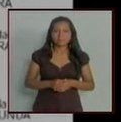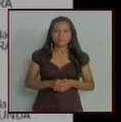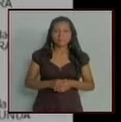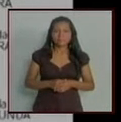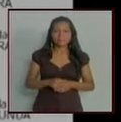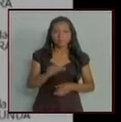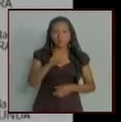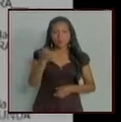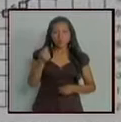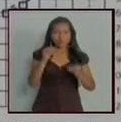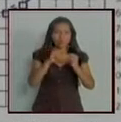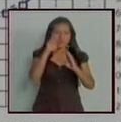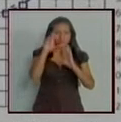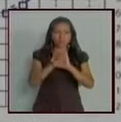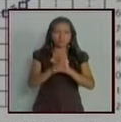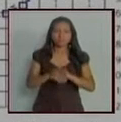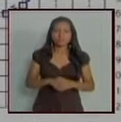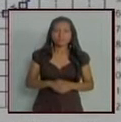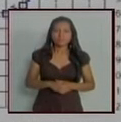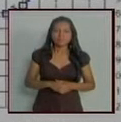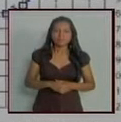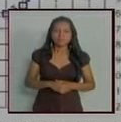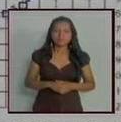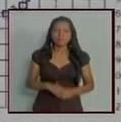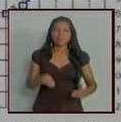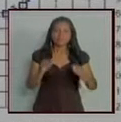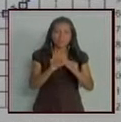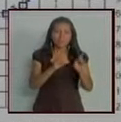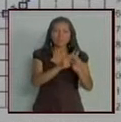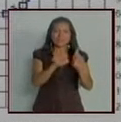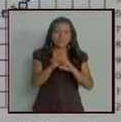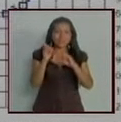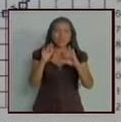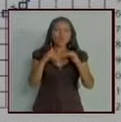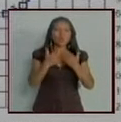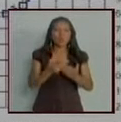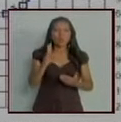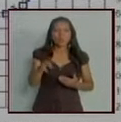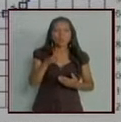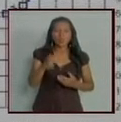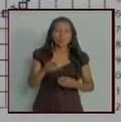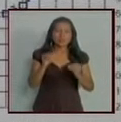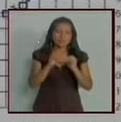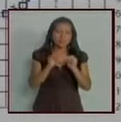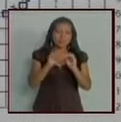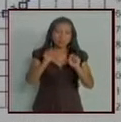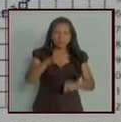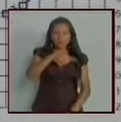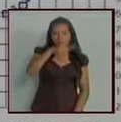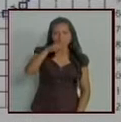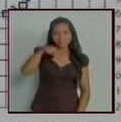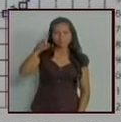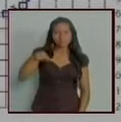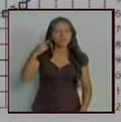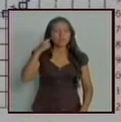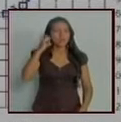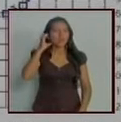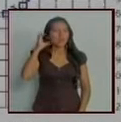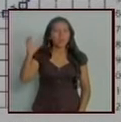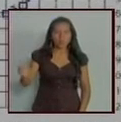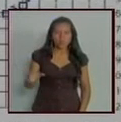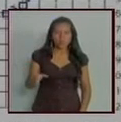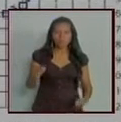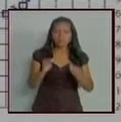Ahora vamos con la siguiente imagen. Ahí está. Aquí tenemos cómo se realiza una audiometría tonal liminar, el tipo de registro, que